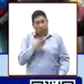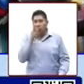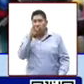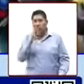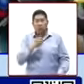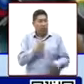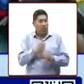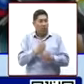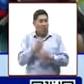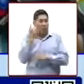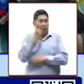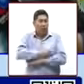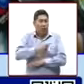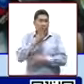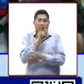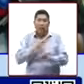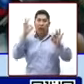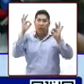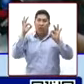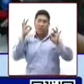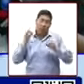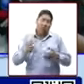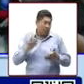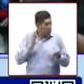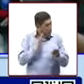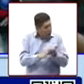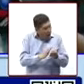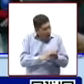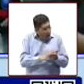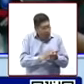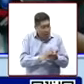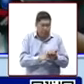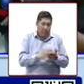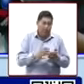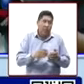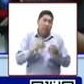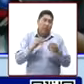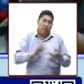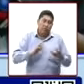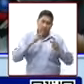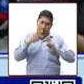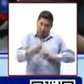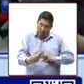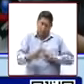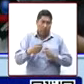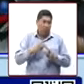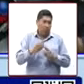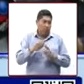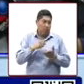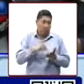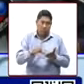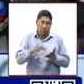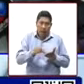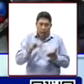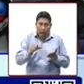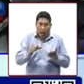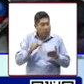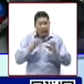día más, un día, un feriado, pues recompensarle durante la semana, no necesariamente monetariamente, sino esas